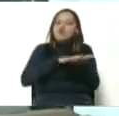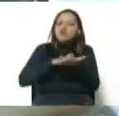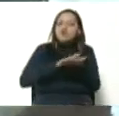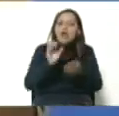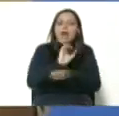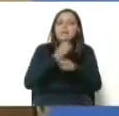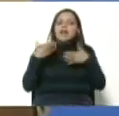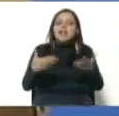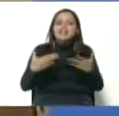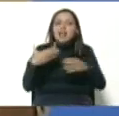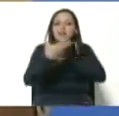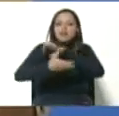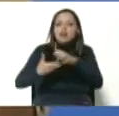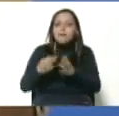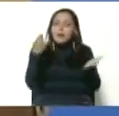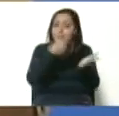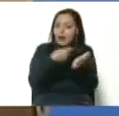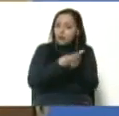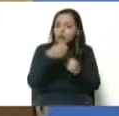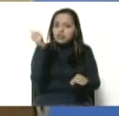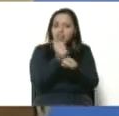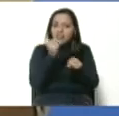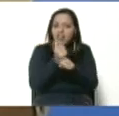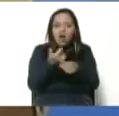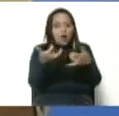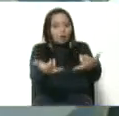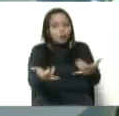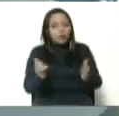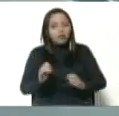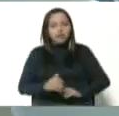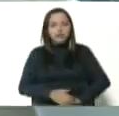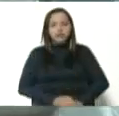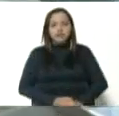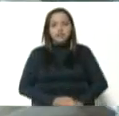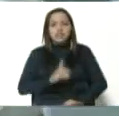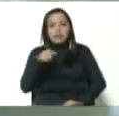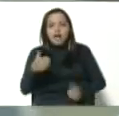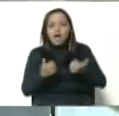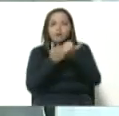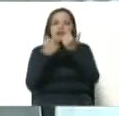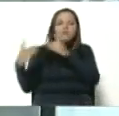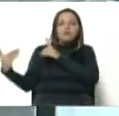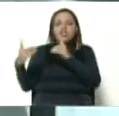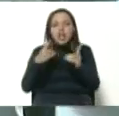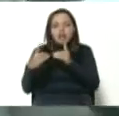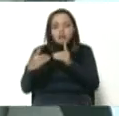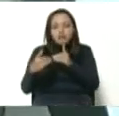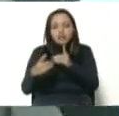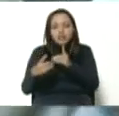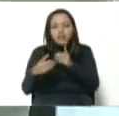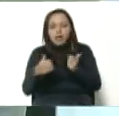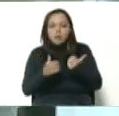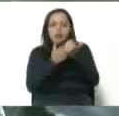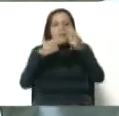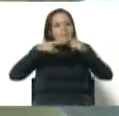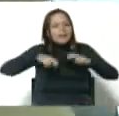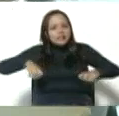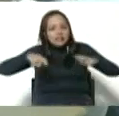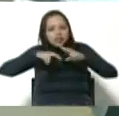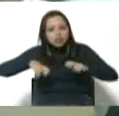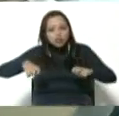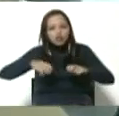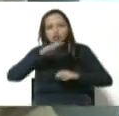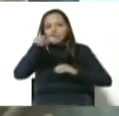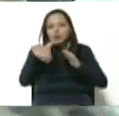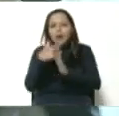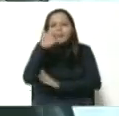emergencia al problema del salario de los trabajadores y trabajadoras en este momento. Y desde luego apoyamos el diálogo y apoyamos la investigación contra los